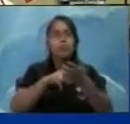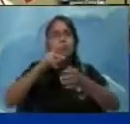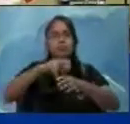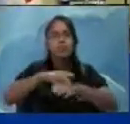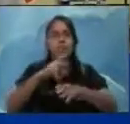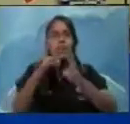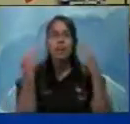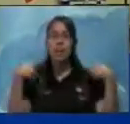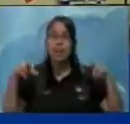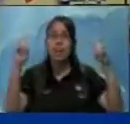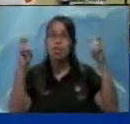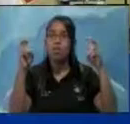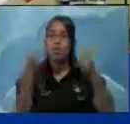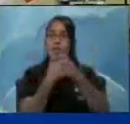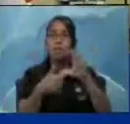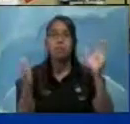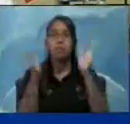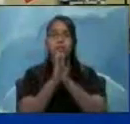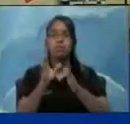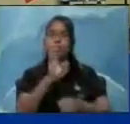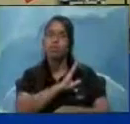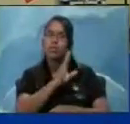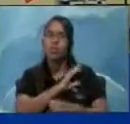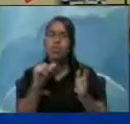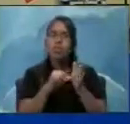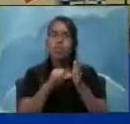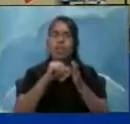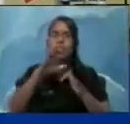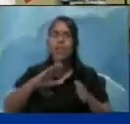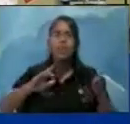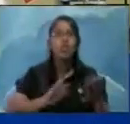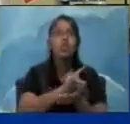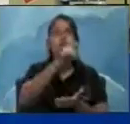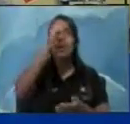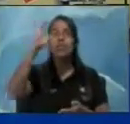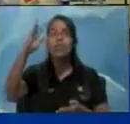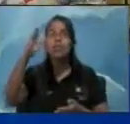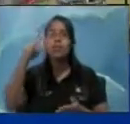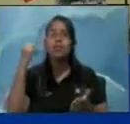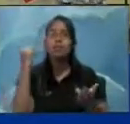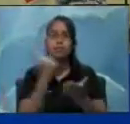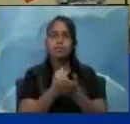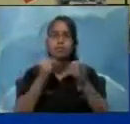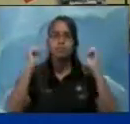espíritu toma posesión A dónde está el Gloria a Dios di